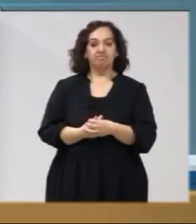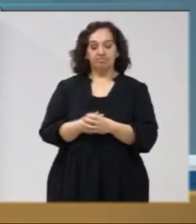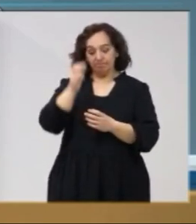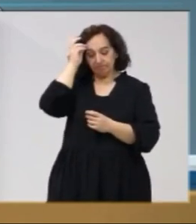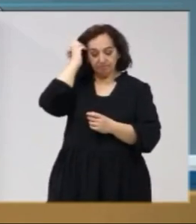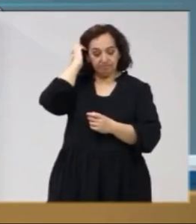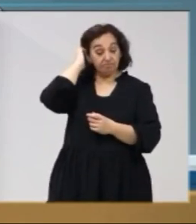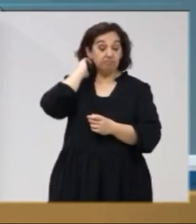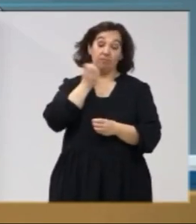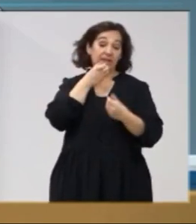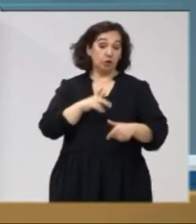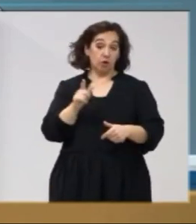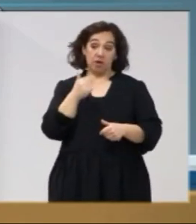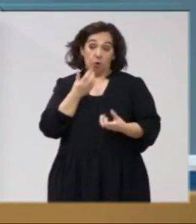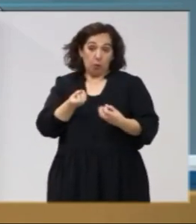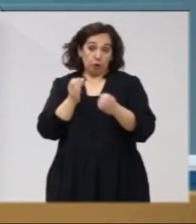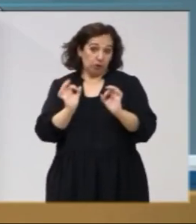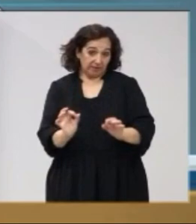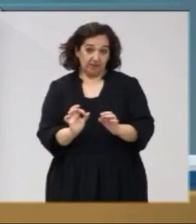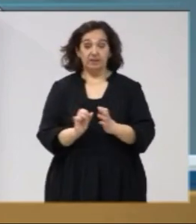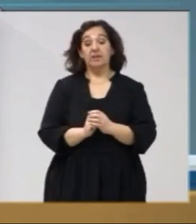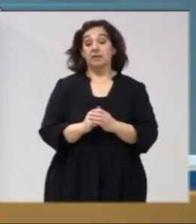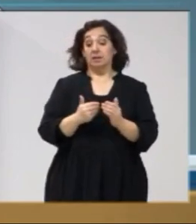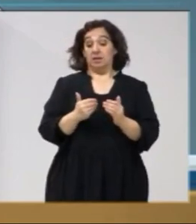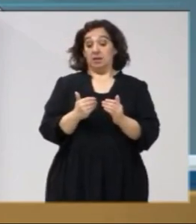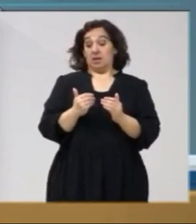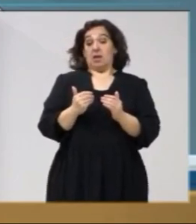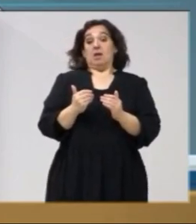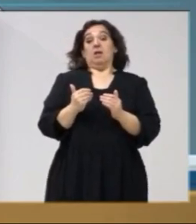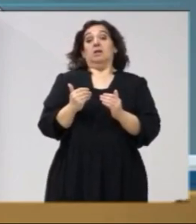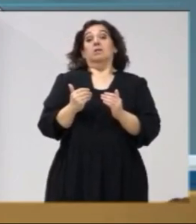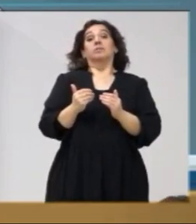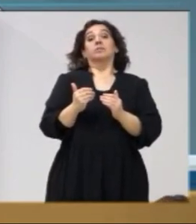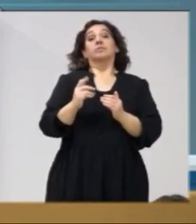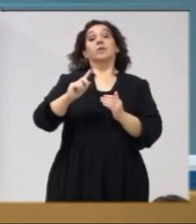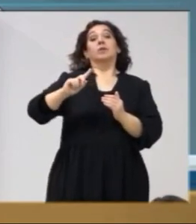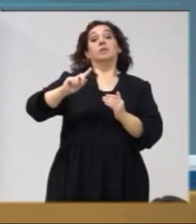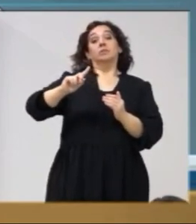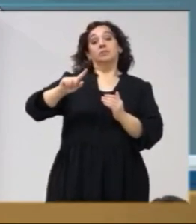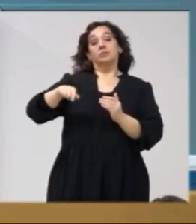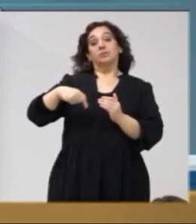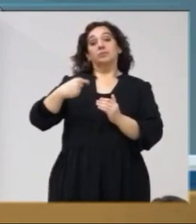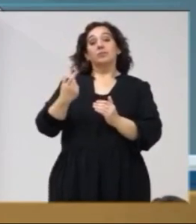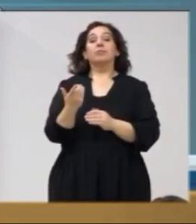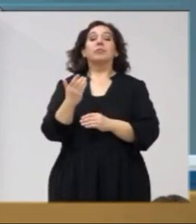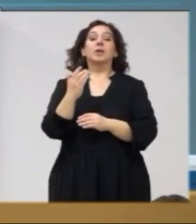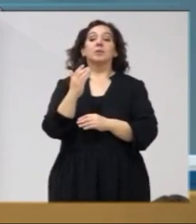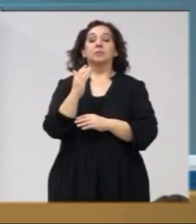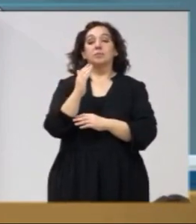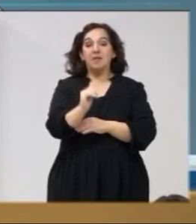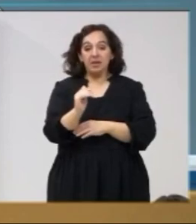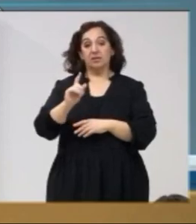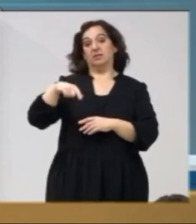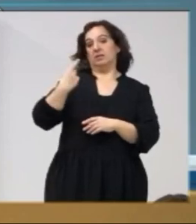El final de esta historia es la que os cuento. El viernes José Luis irá al Parlamento, sereno,